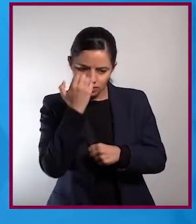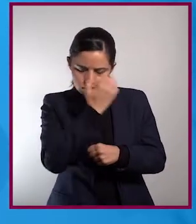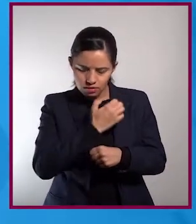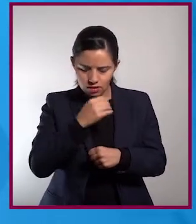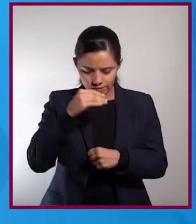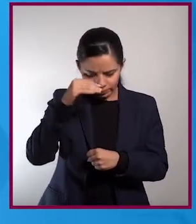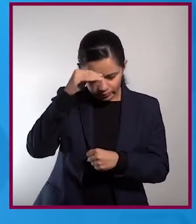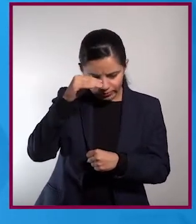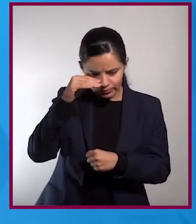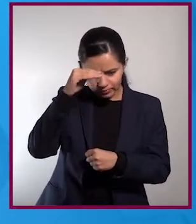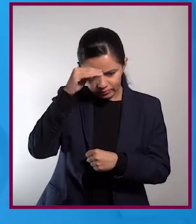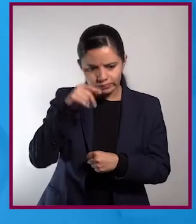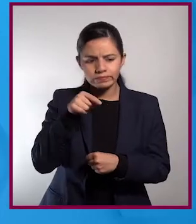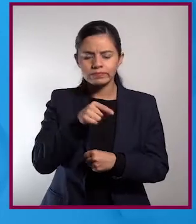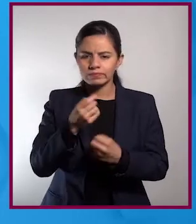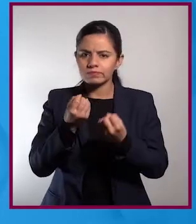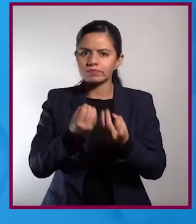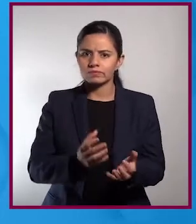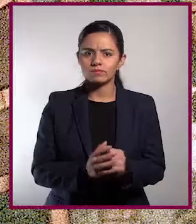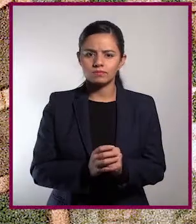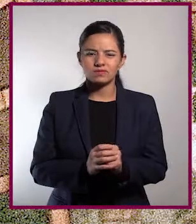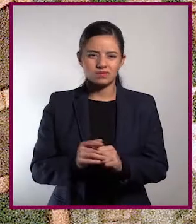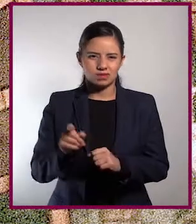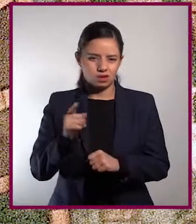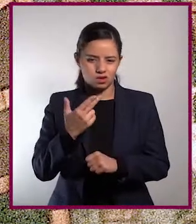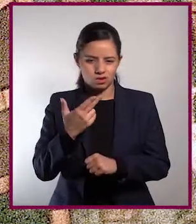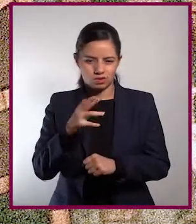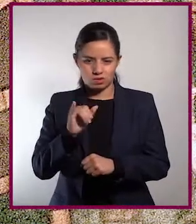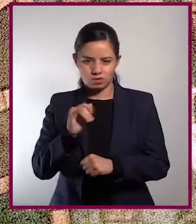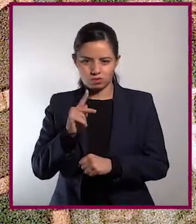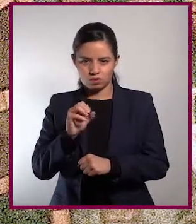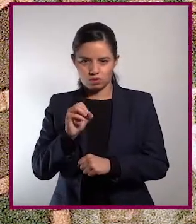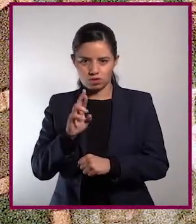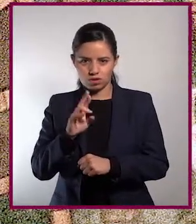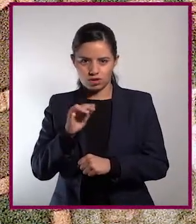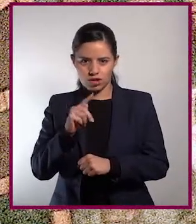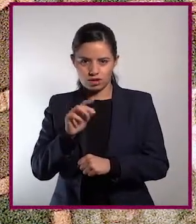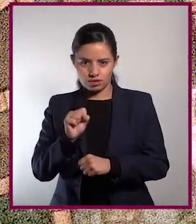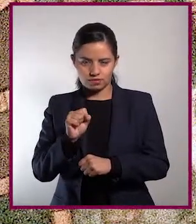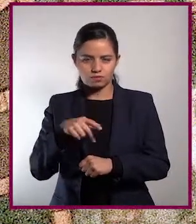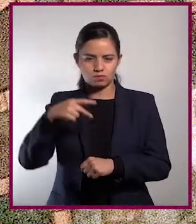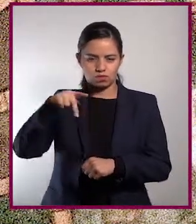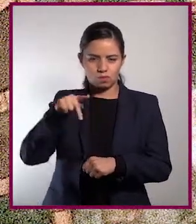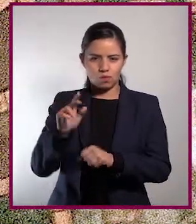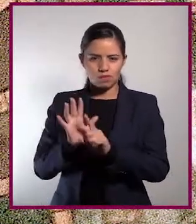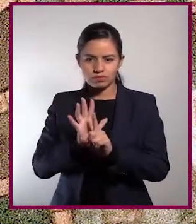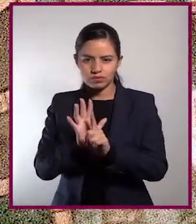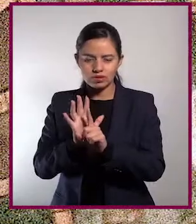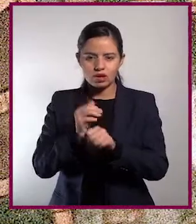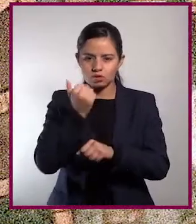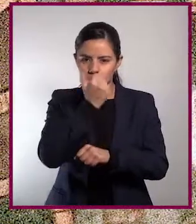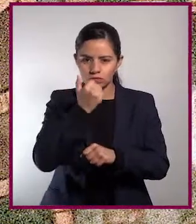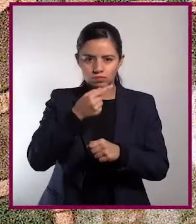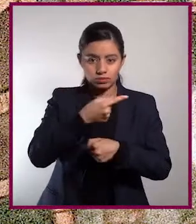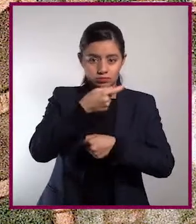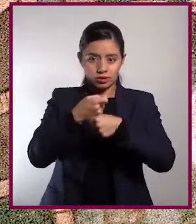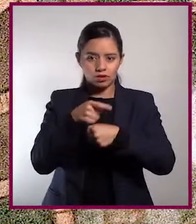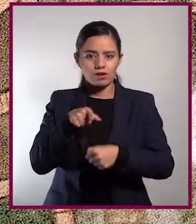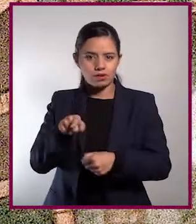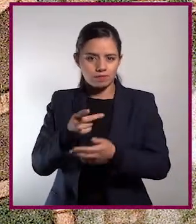el razonamiento. Hipócrates y los médicos que seguían sus enseñanzas mantenían primero una conversación con